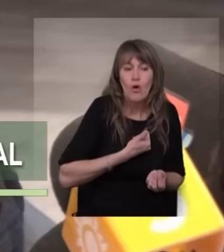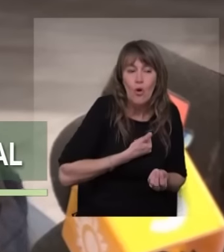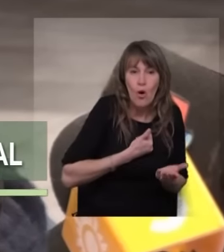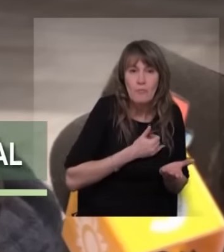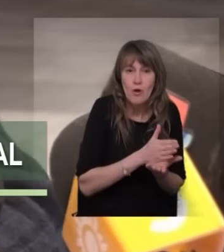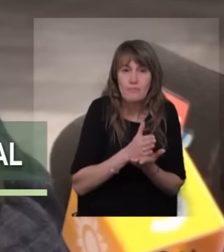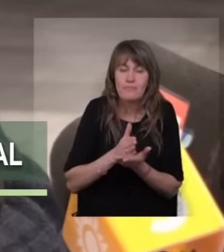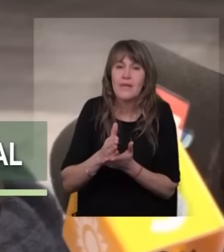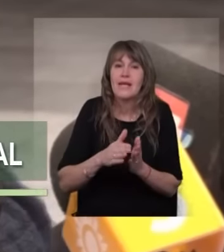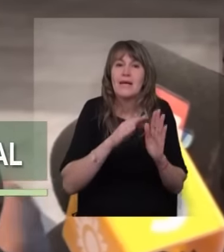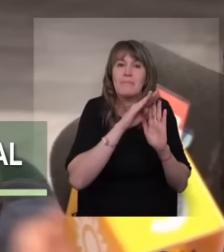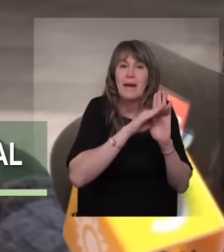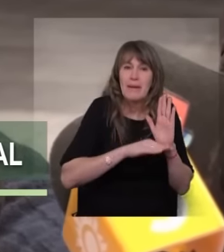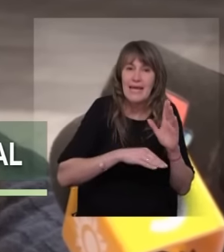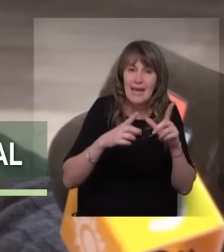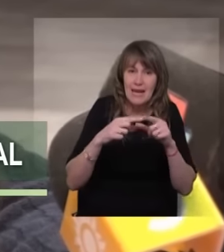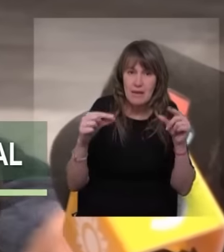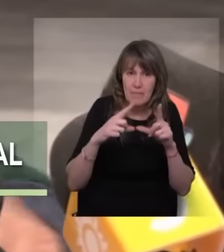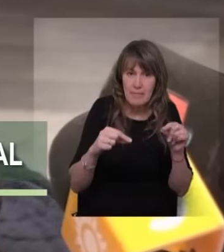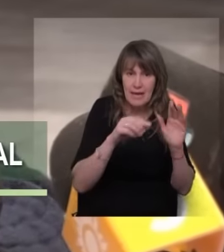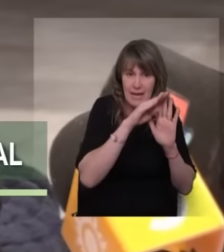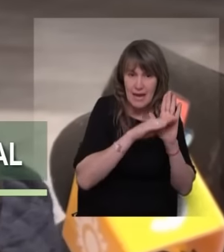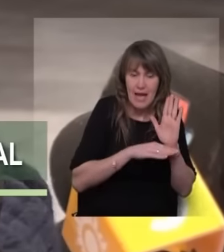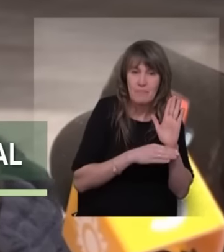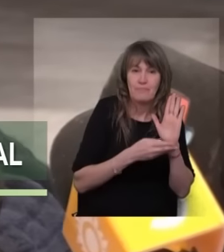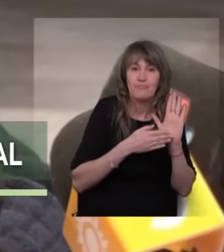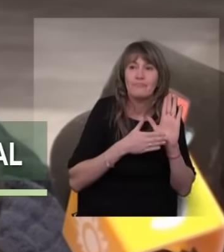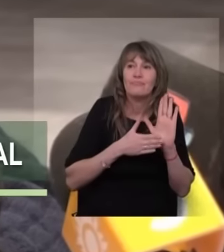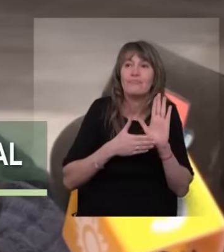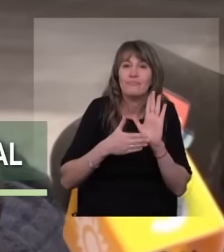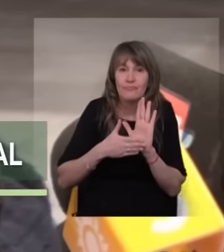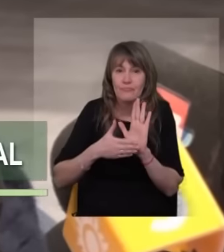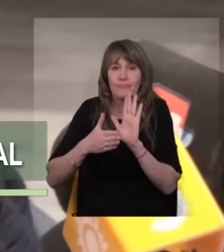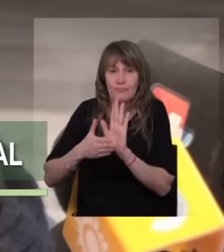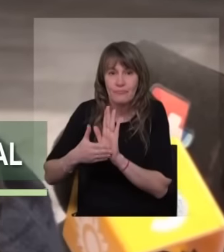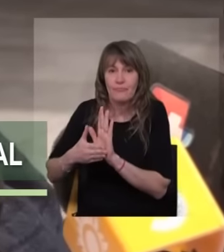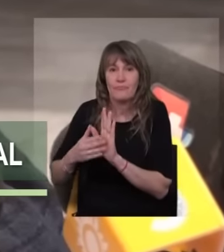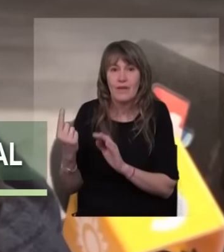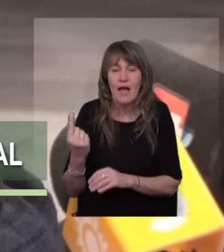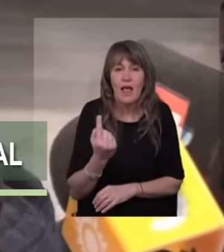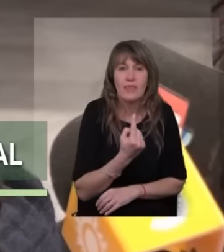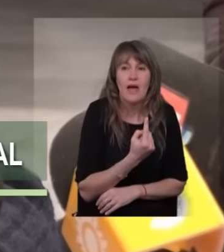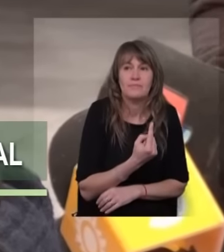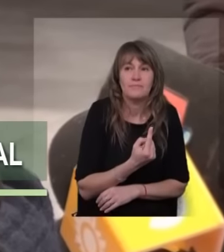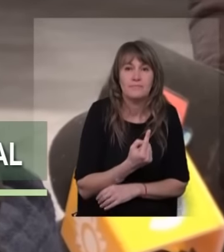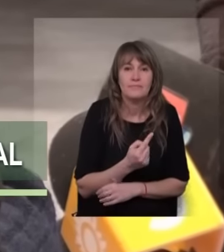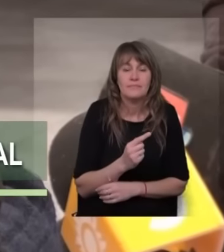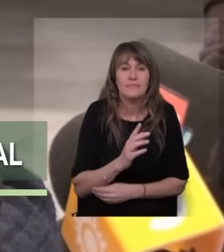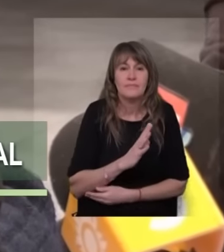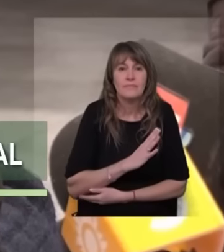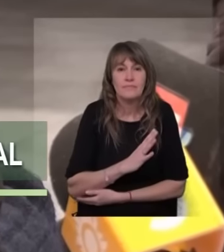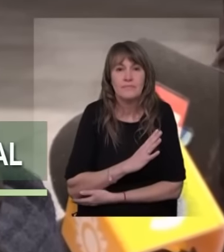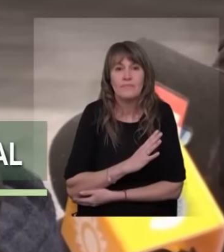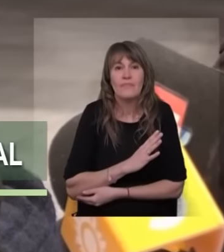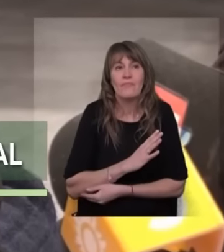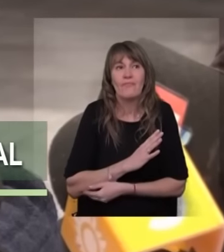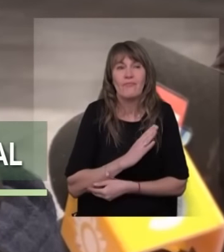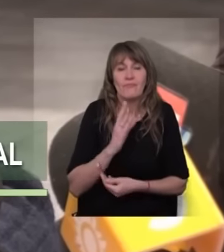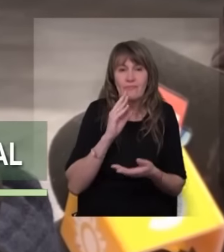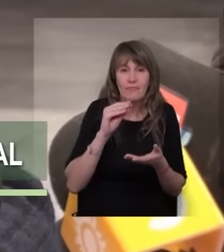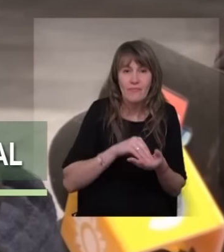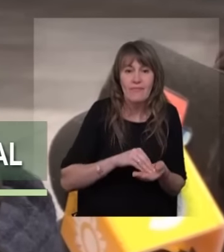papeleta que levantamos y que sin tal cual por ejemplo establece